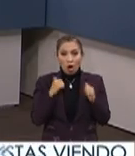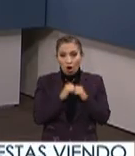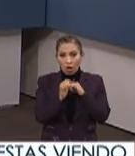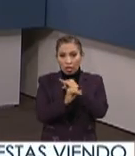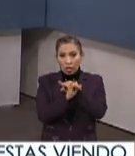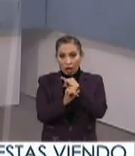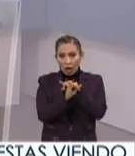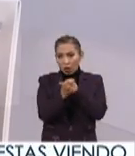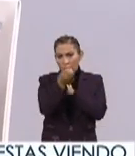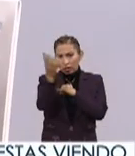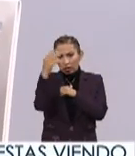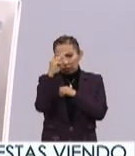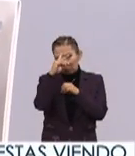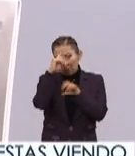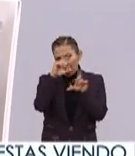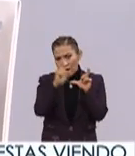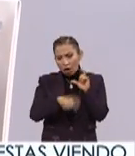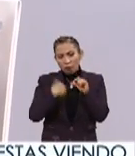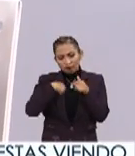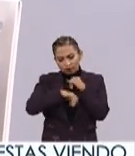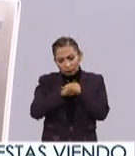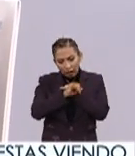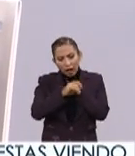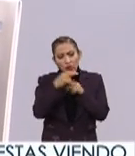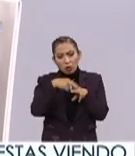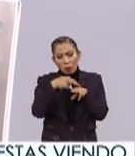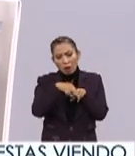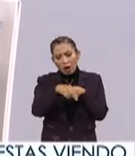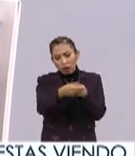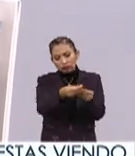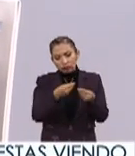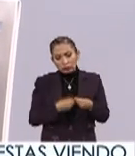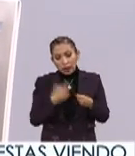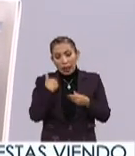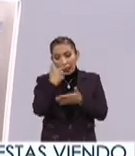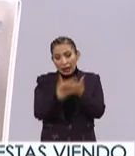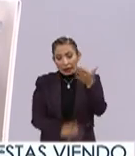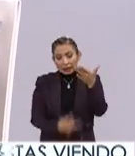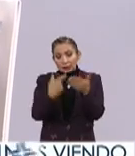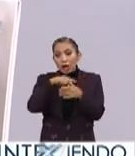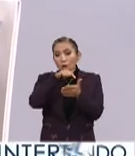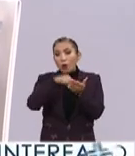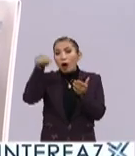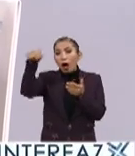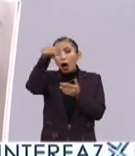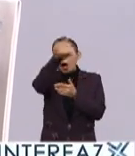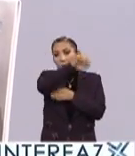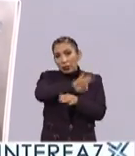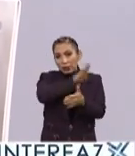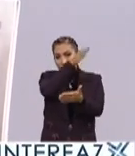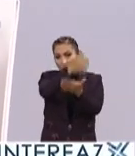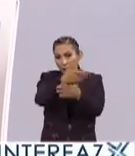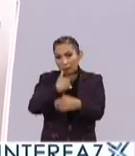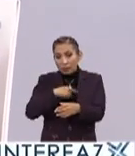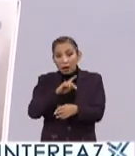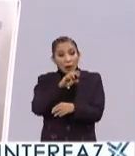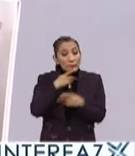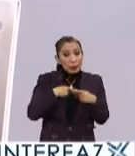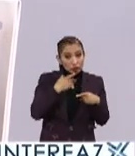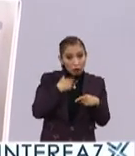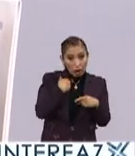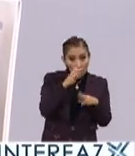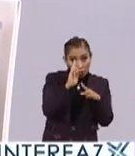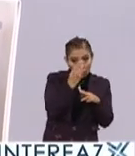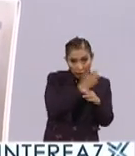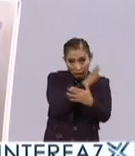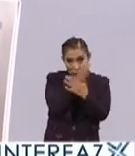de internet en cualquier parte del país acceden a la ficha y él mismo le damos una lista de sedes donde va a acudir personal de la universidad a hacerles